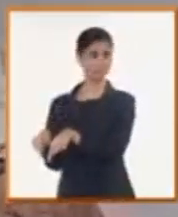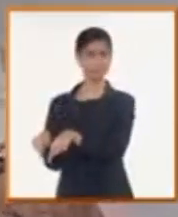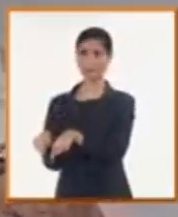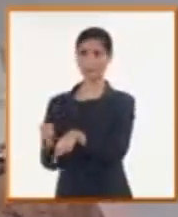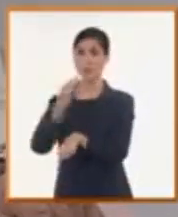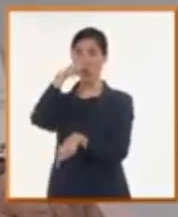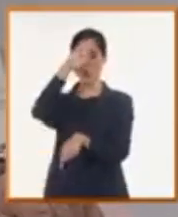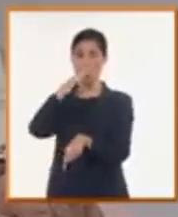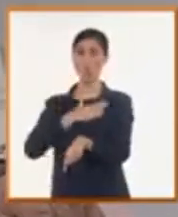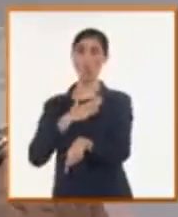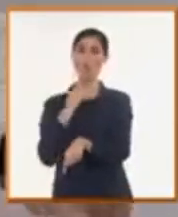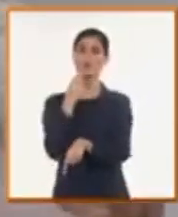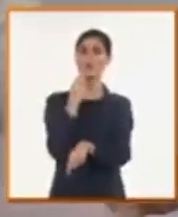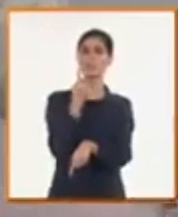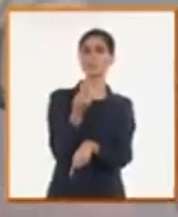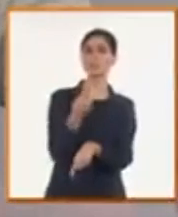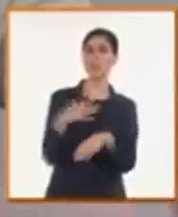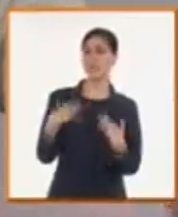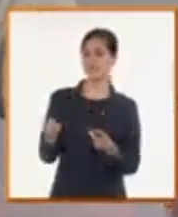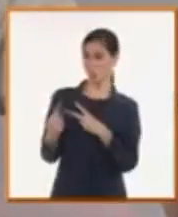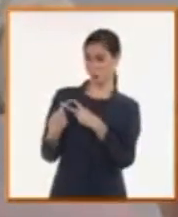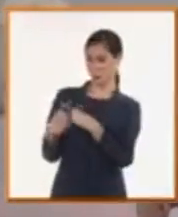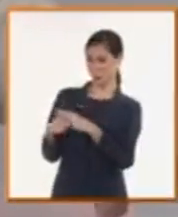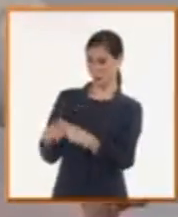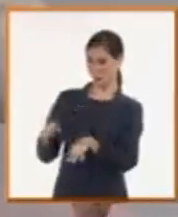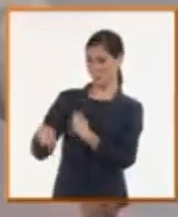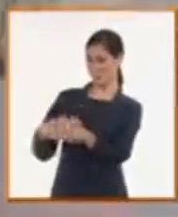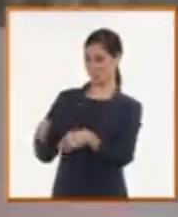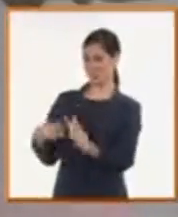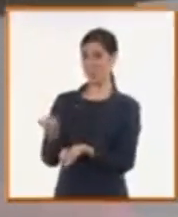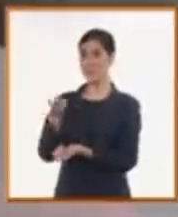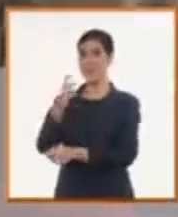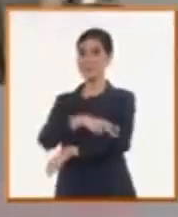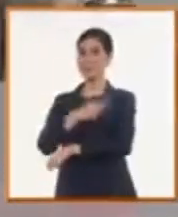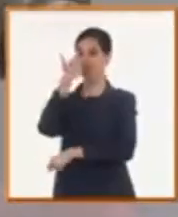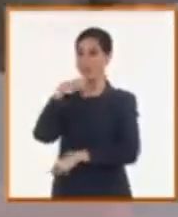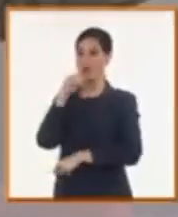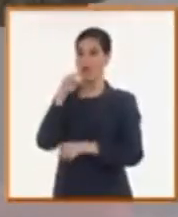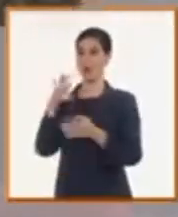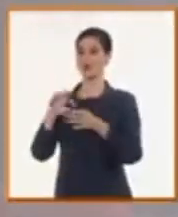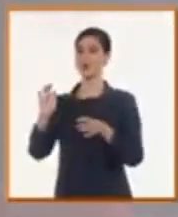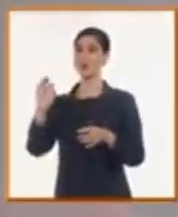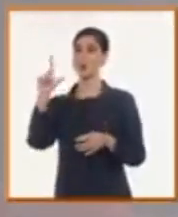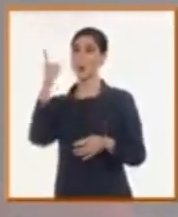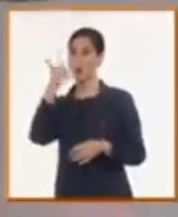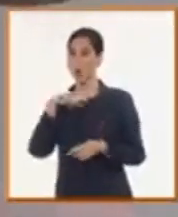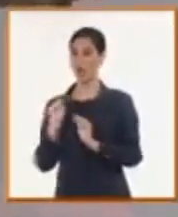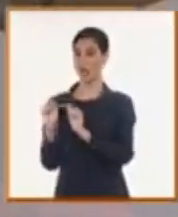lo que resolvía el problema de Angola. El problema de Angola lo resolvía que ellos fortalecieran sus unidades que estaban luchando contra bandidos,